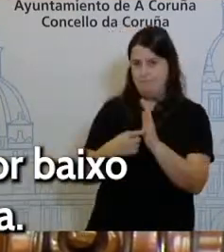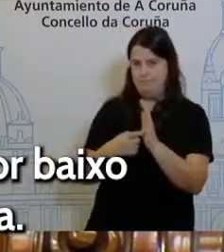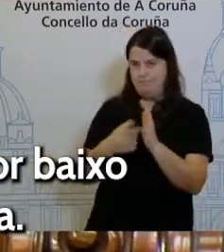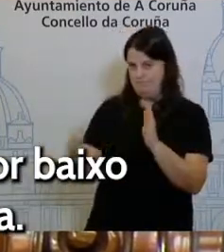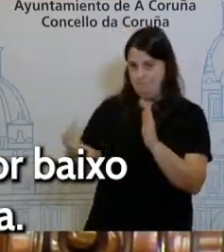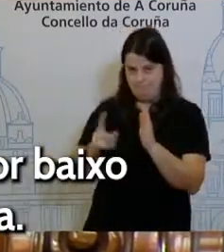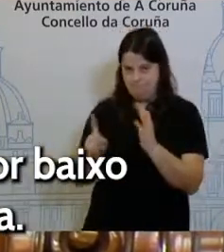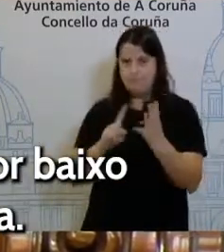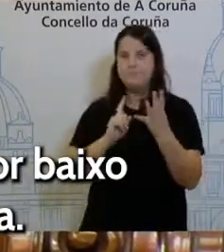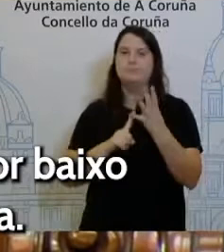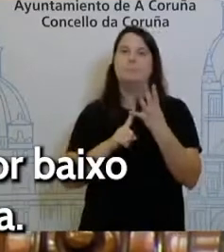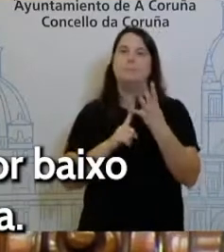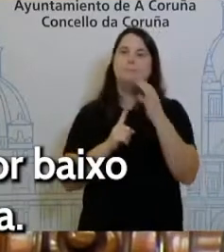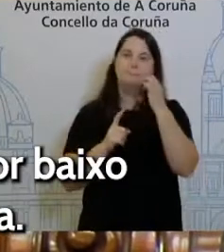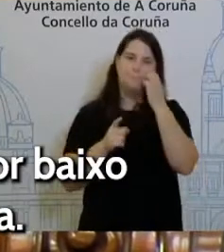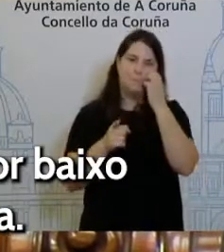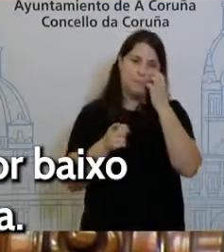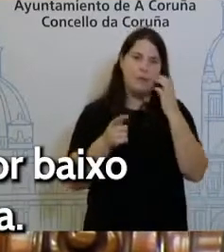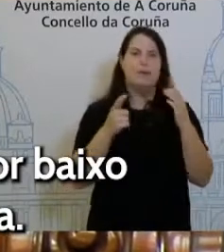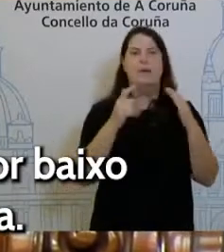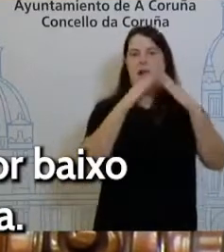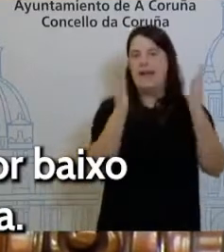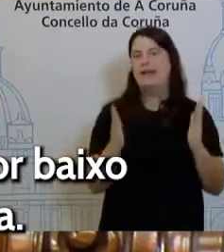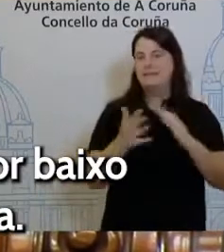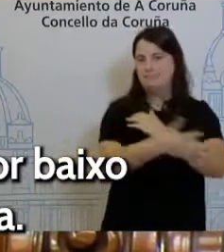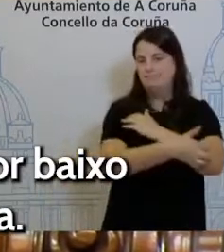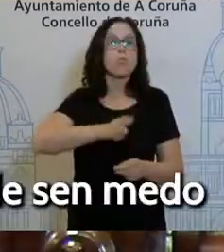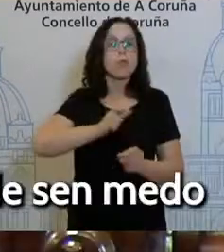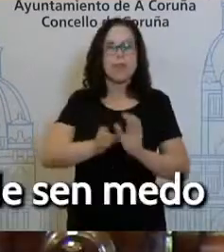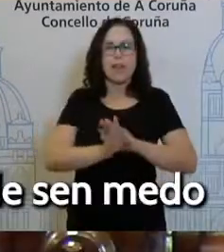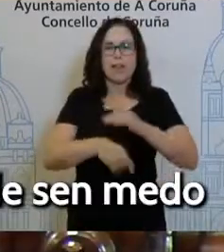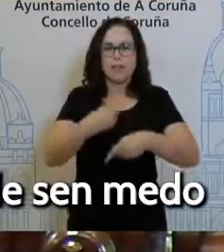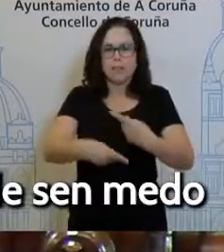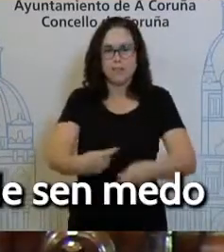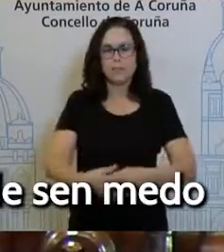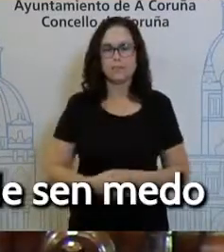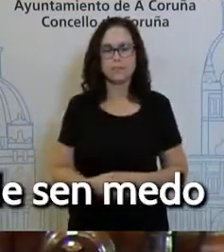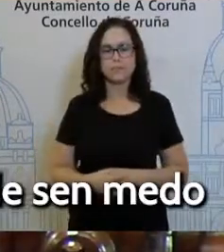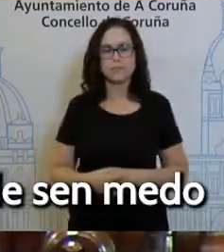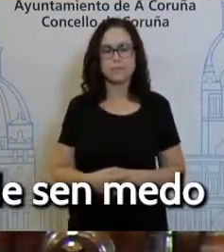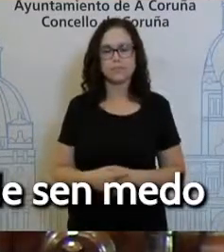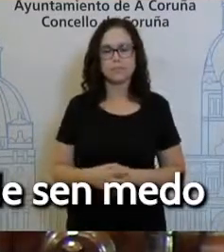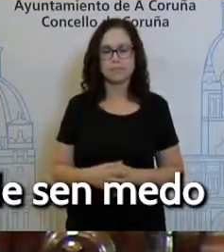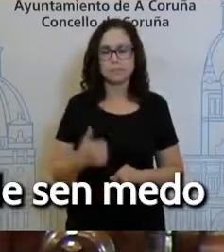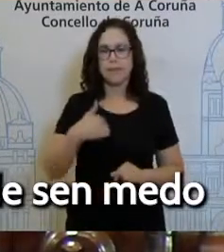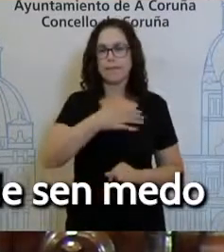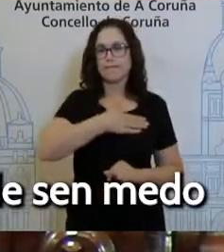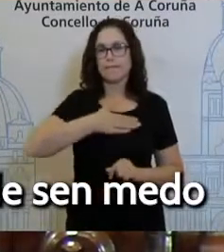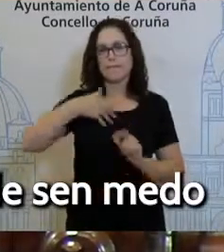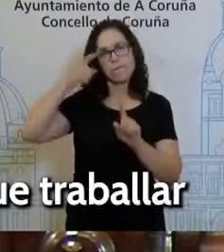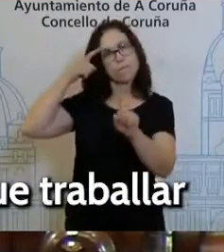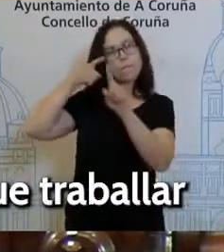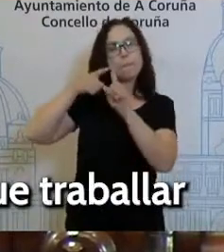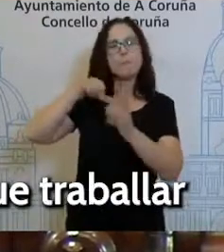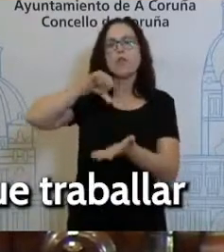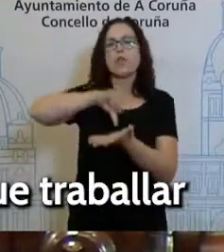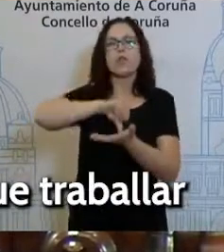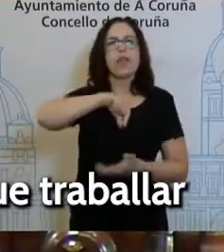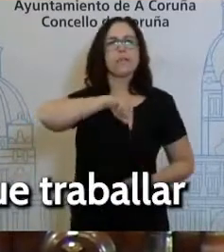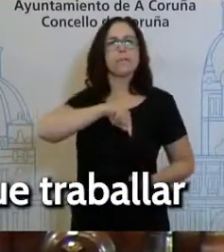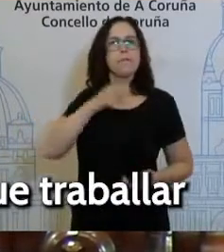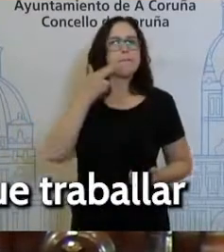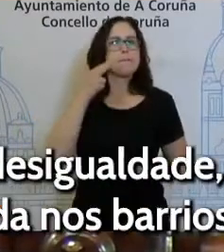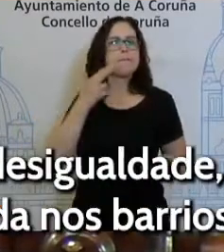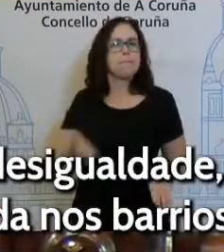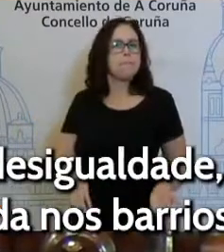parapoliciais, cos fogares que viven por debaixo do umbral de pobreza. Queremos, efectivamente, convivir nunha cidade sen medo, por iso entendemos que